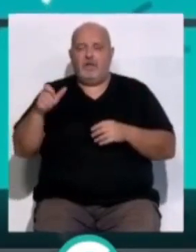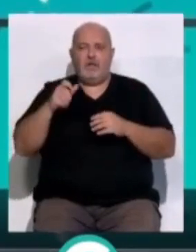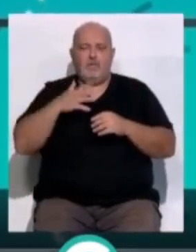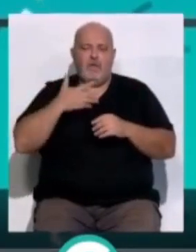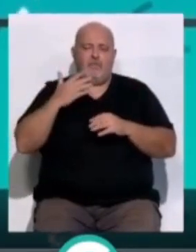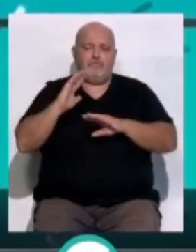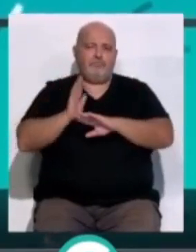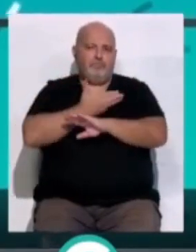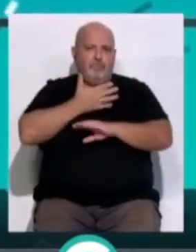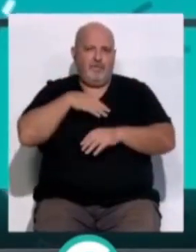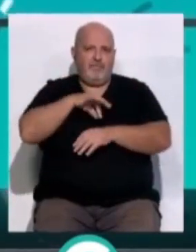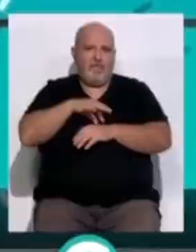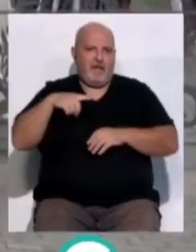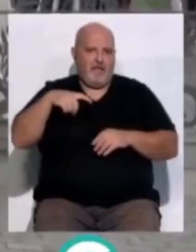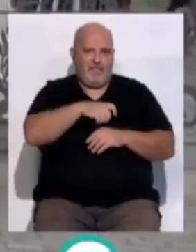esta enfermedad.